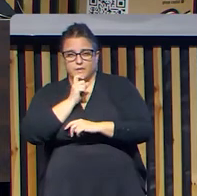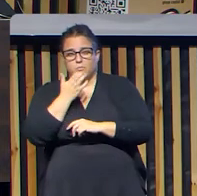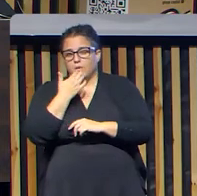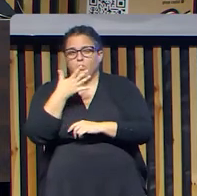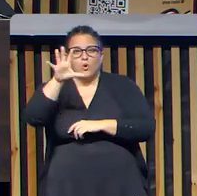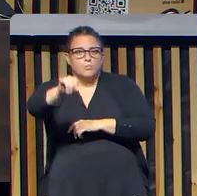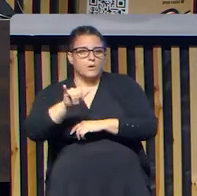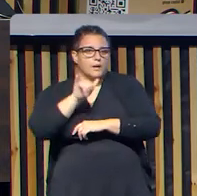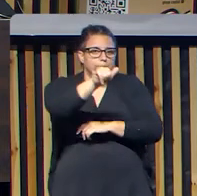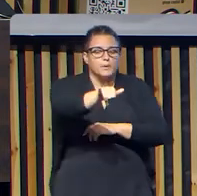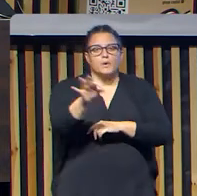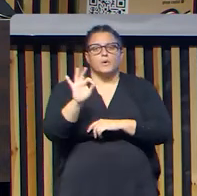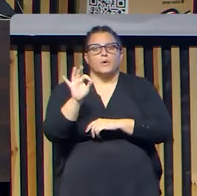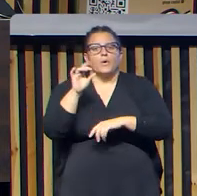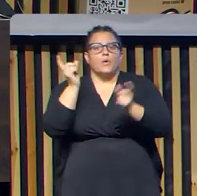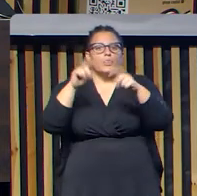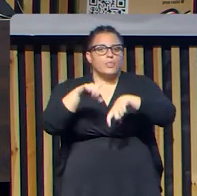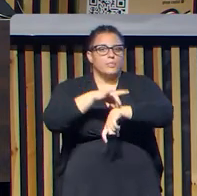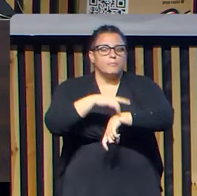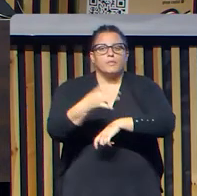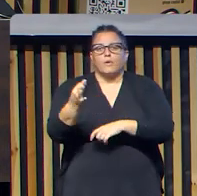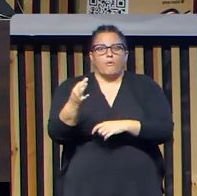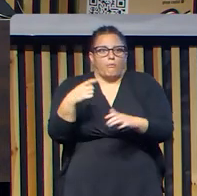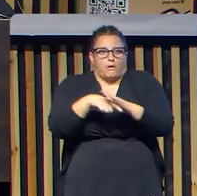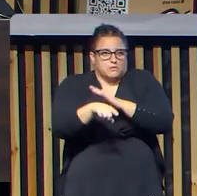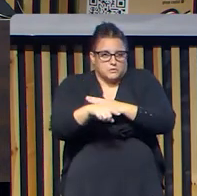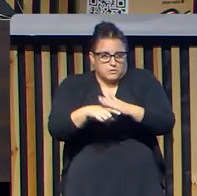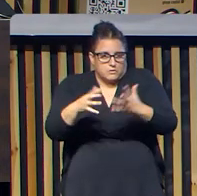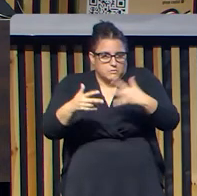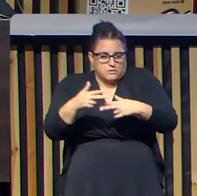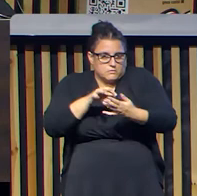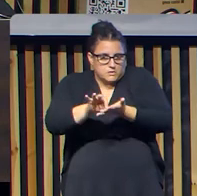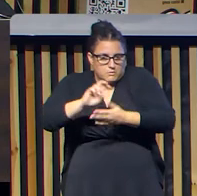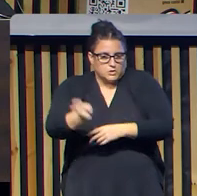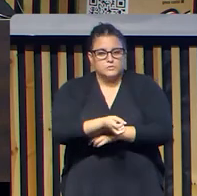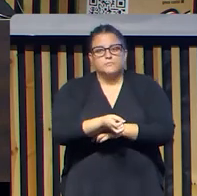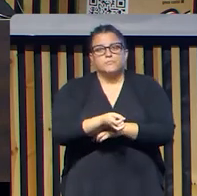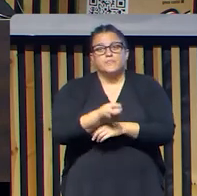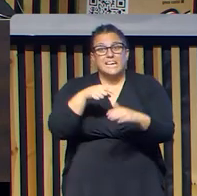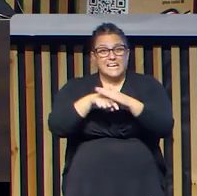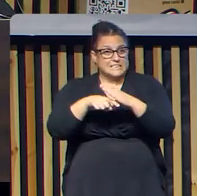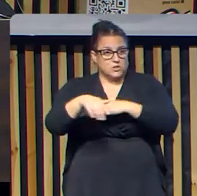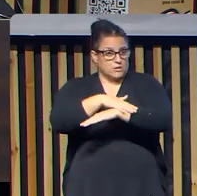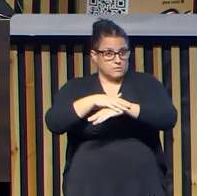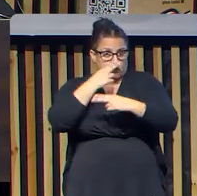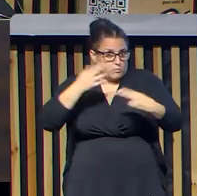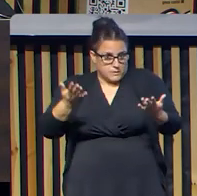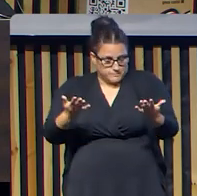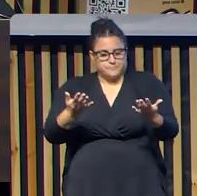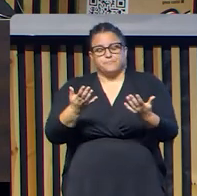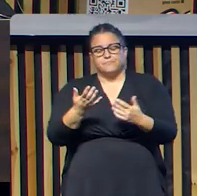hacer gestiones con empresas y suministros y servicios finalmente gestiones con la administración pública